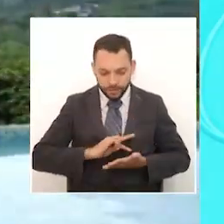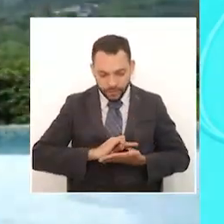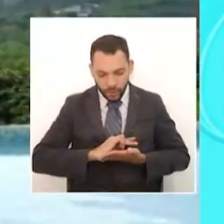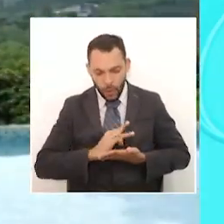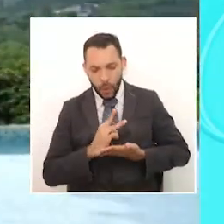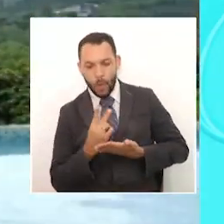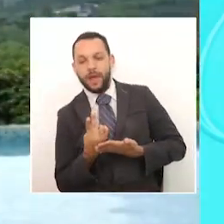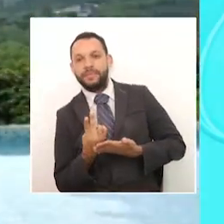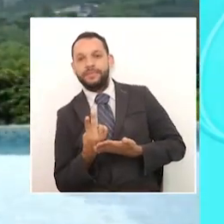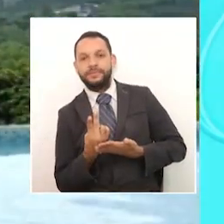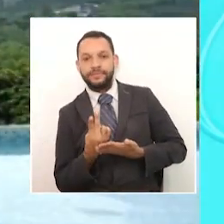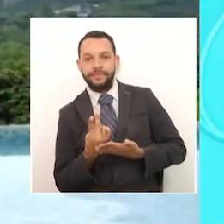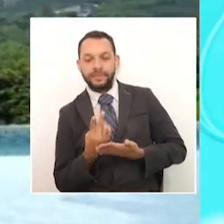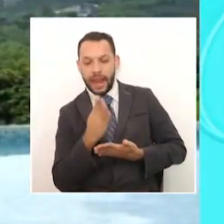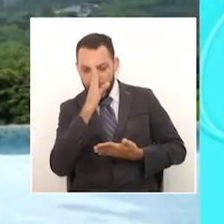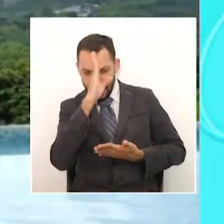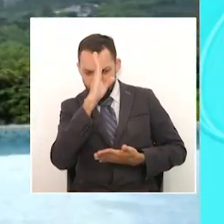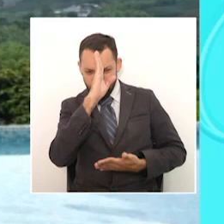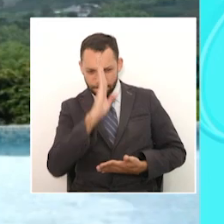muy rectos,